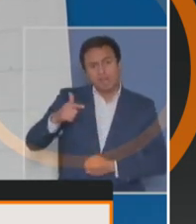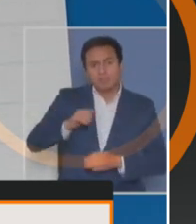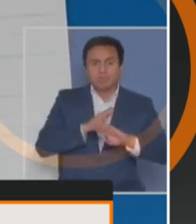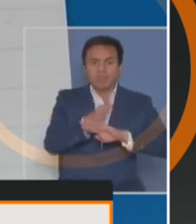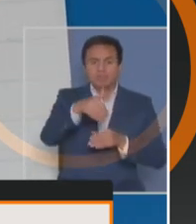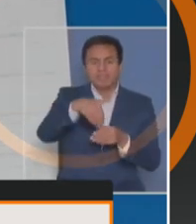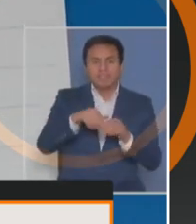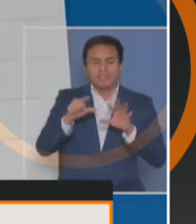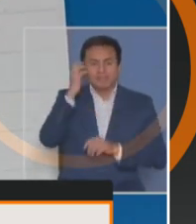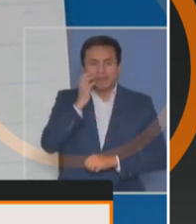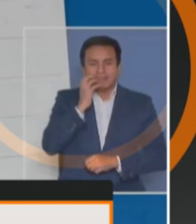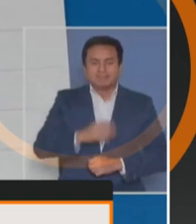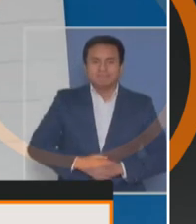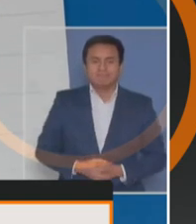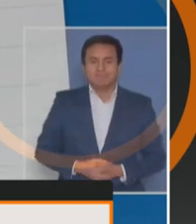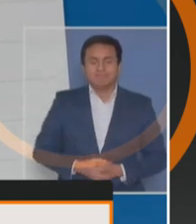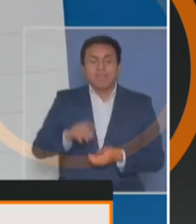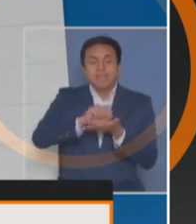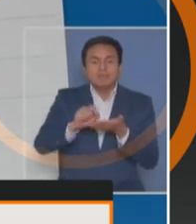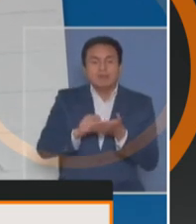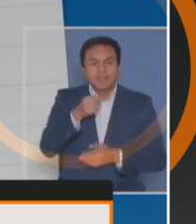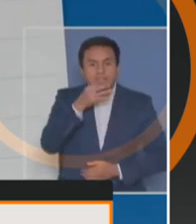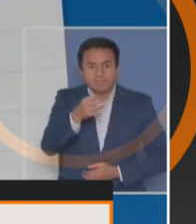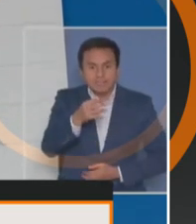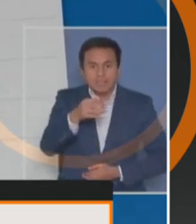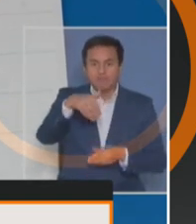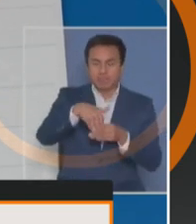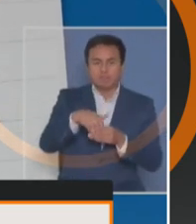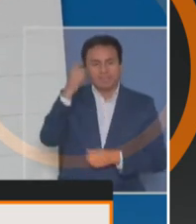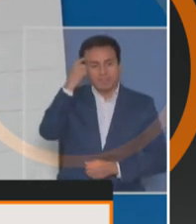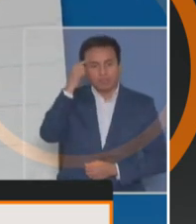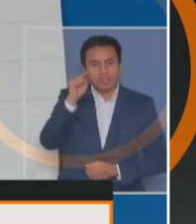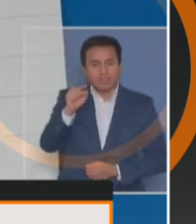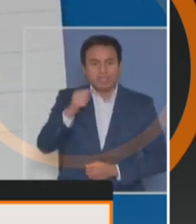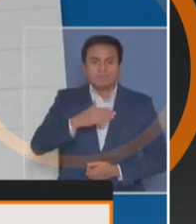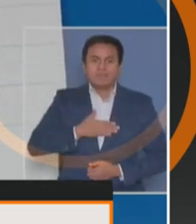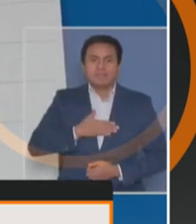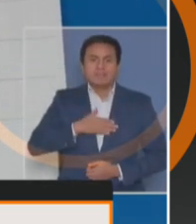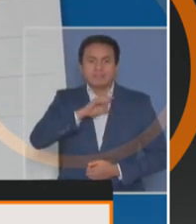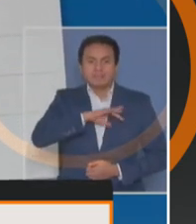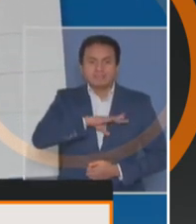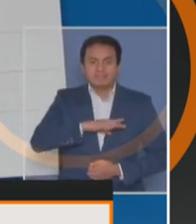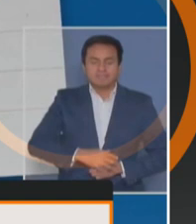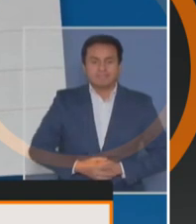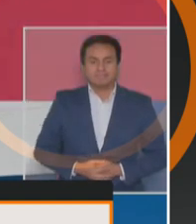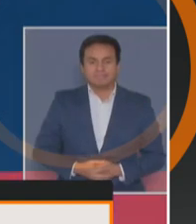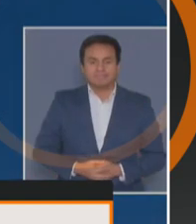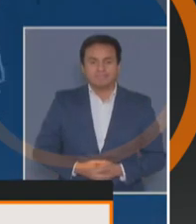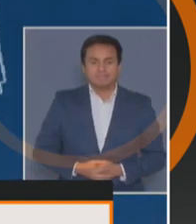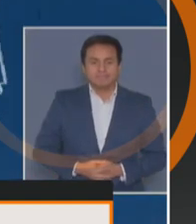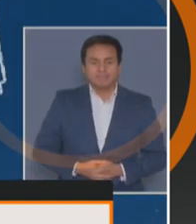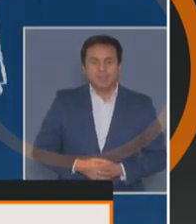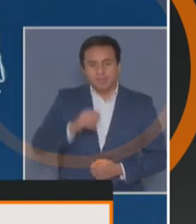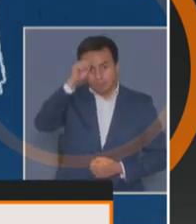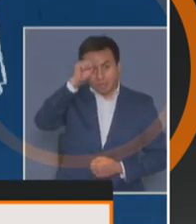alguna representación la van a obtener solamente la mayoría 50 entonces consejeros que van a